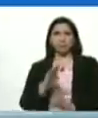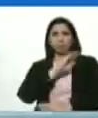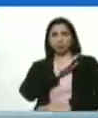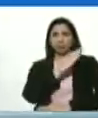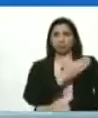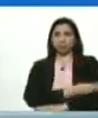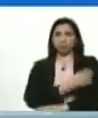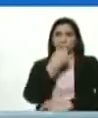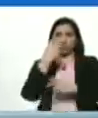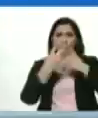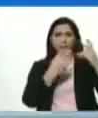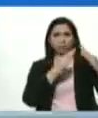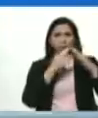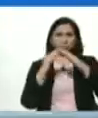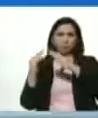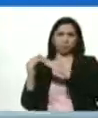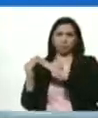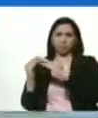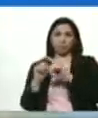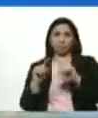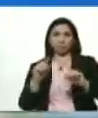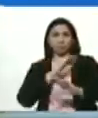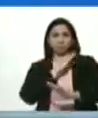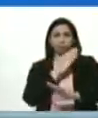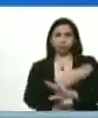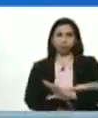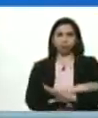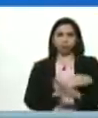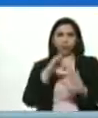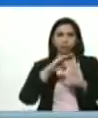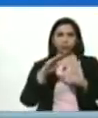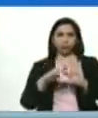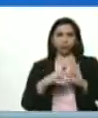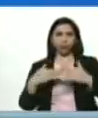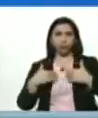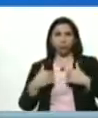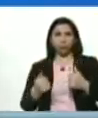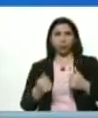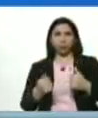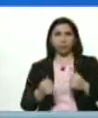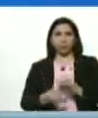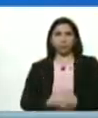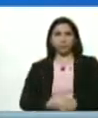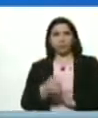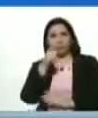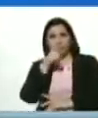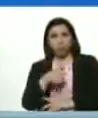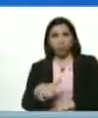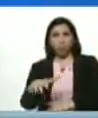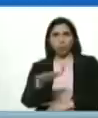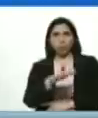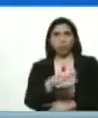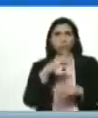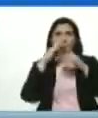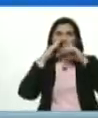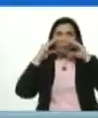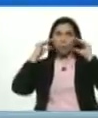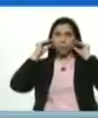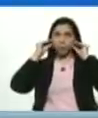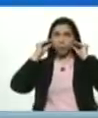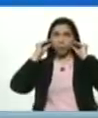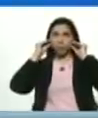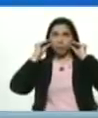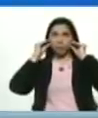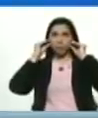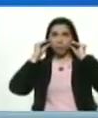visita casa por casa para reforzar las medidas de seguridad de seguridad aseguramiento de la población el tapaboca el